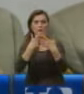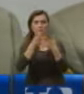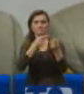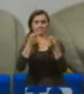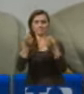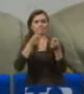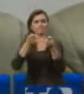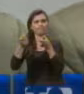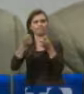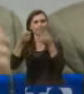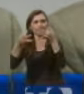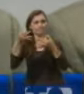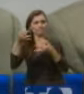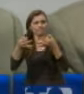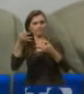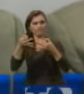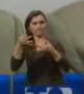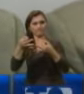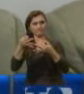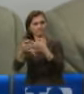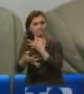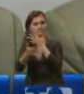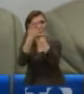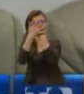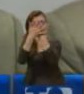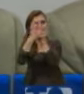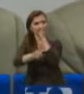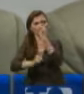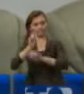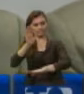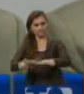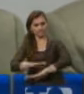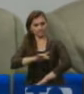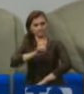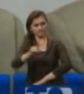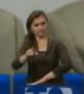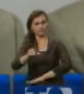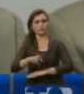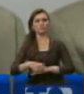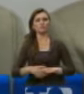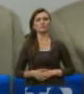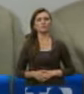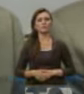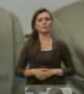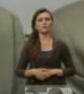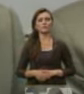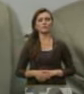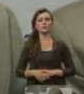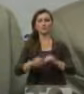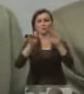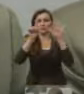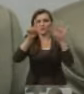controlar, judicializar y encarcelar a las personas que han atentado contra la contratación pública. Con las